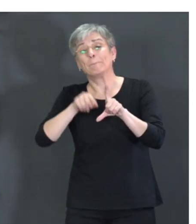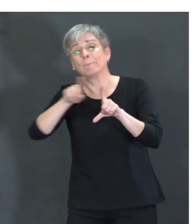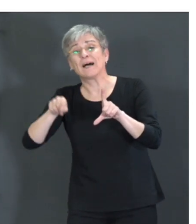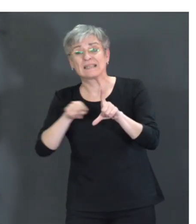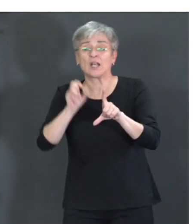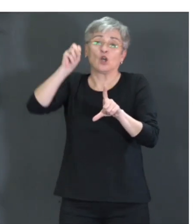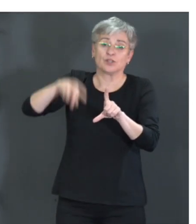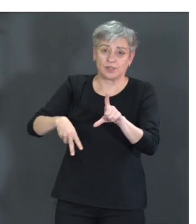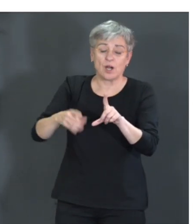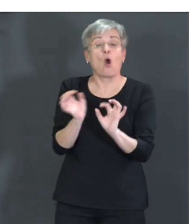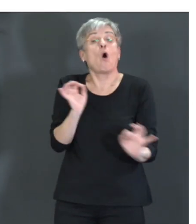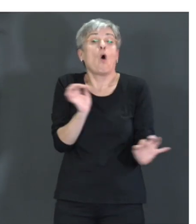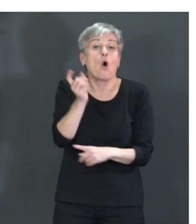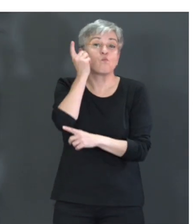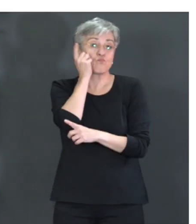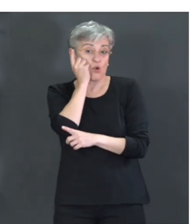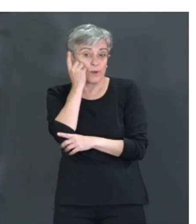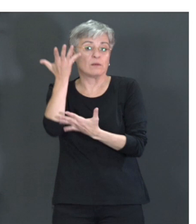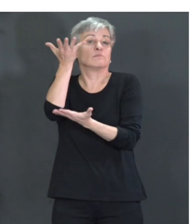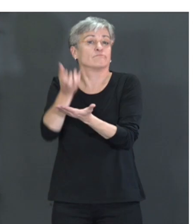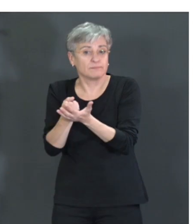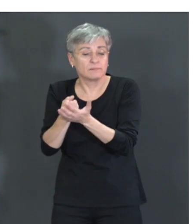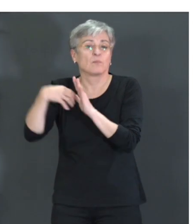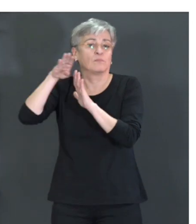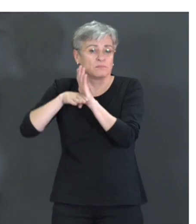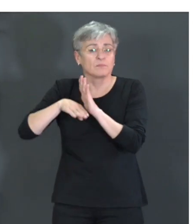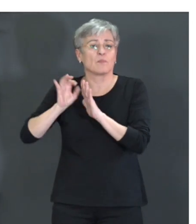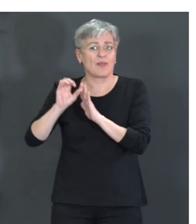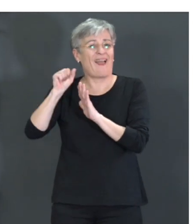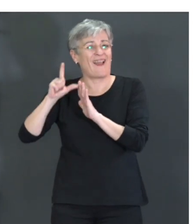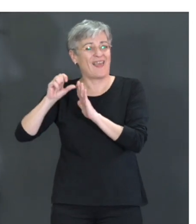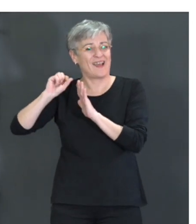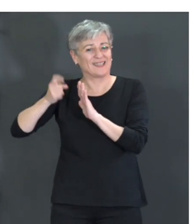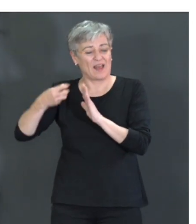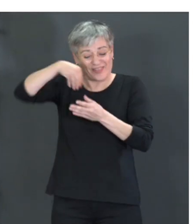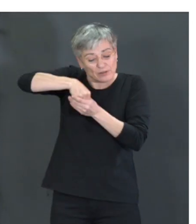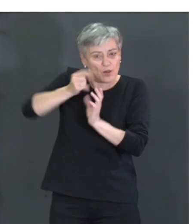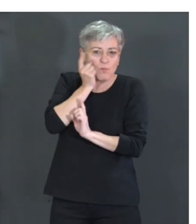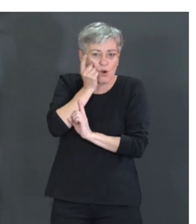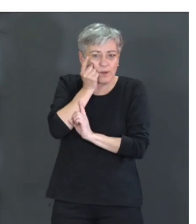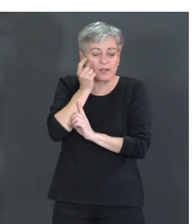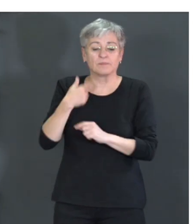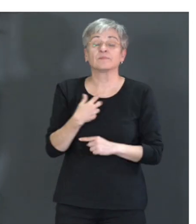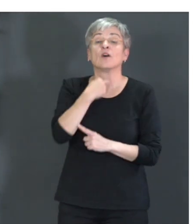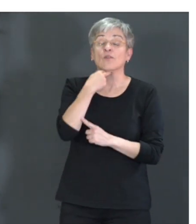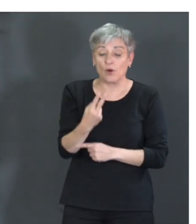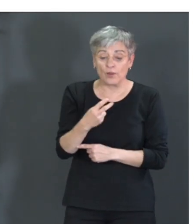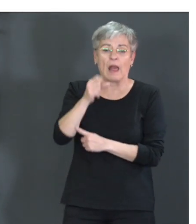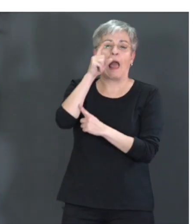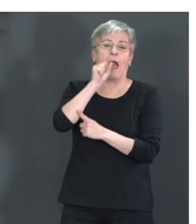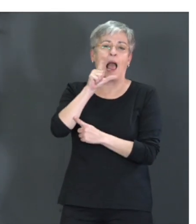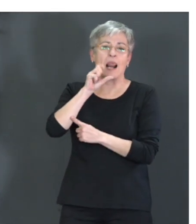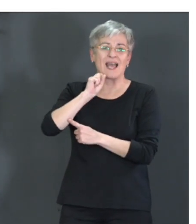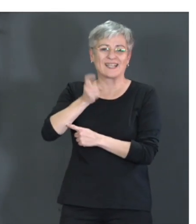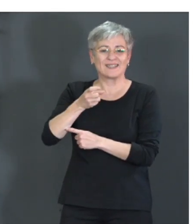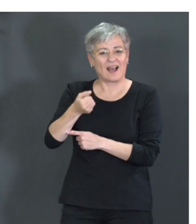ejemplo también desde el teléfono móvil con la aplicación de Alexa, ¿vale? Una vez lo tienes instalado, para iniciarlo tienes que decir: Alexa, abre mi memoria,